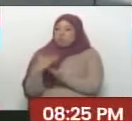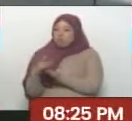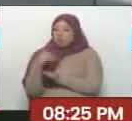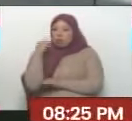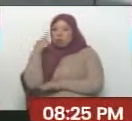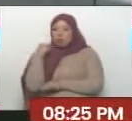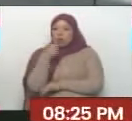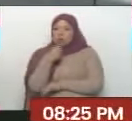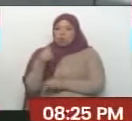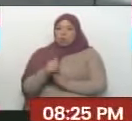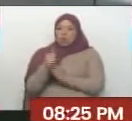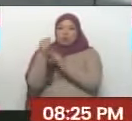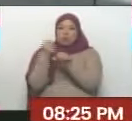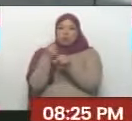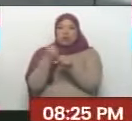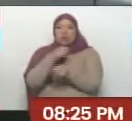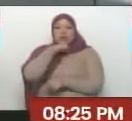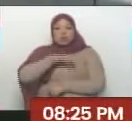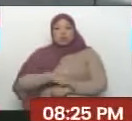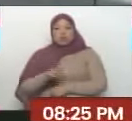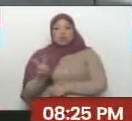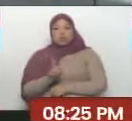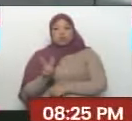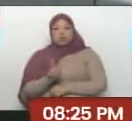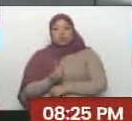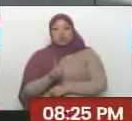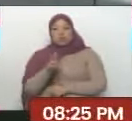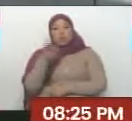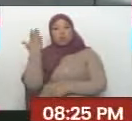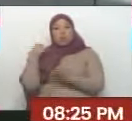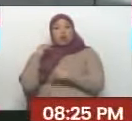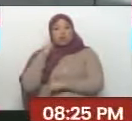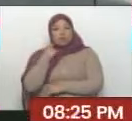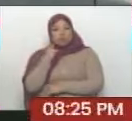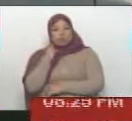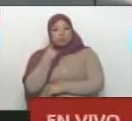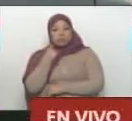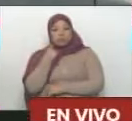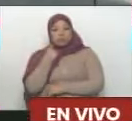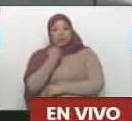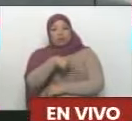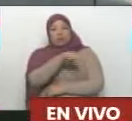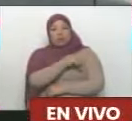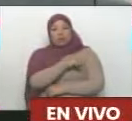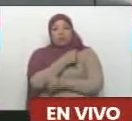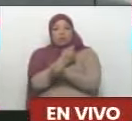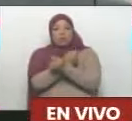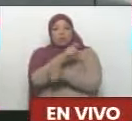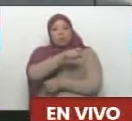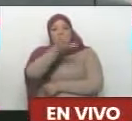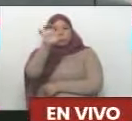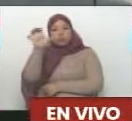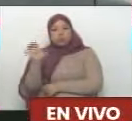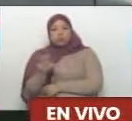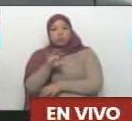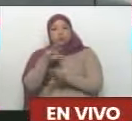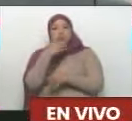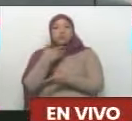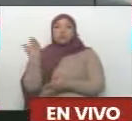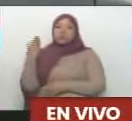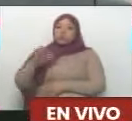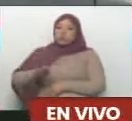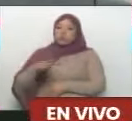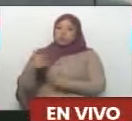de dominación que ha saturado la historia de los viejos y vergonzosos colonialismos esclavistas y genocidas